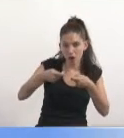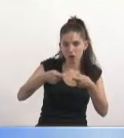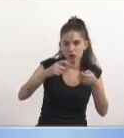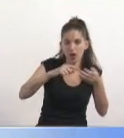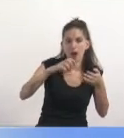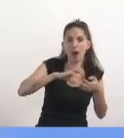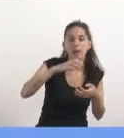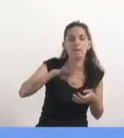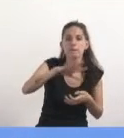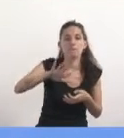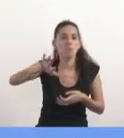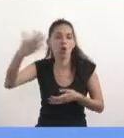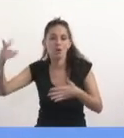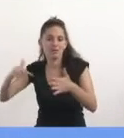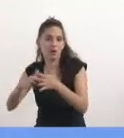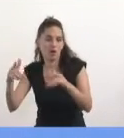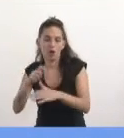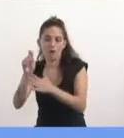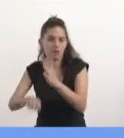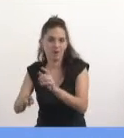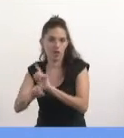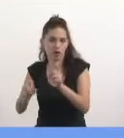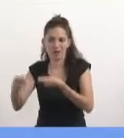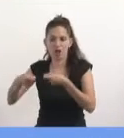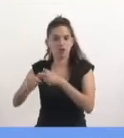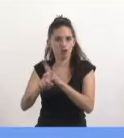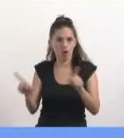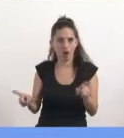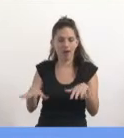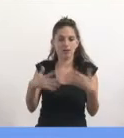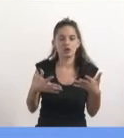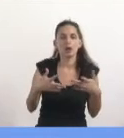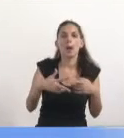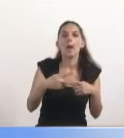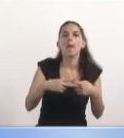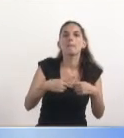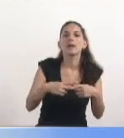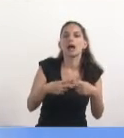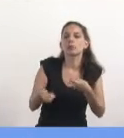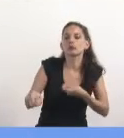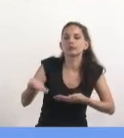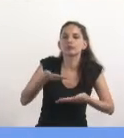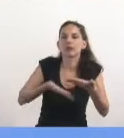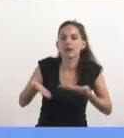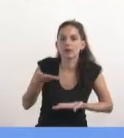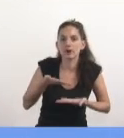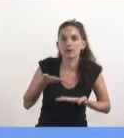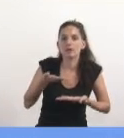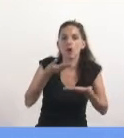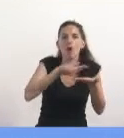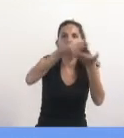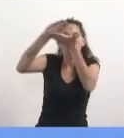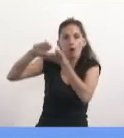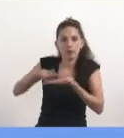ciudad autónoma de Buenos Aires no lo quiso firmar, no lo negoció, pero lo está sacando del mecanismo de transferencia especificado en la ley de coparticipación federal.